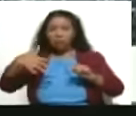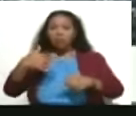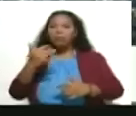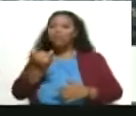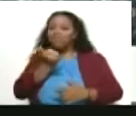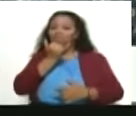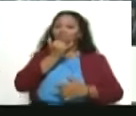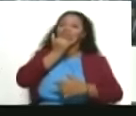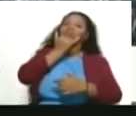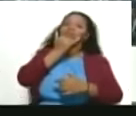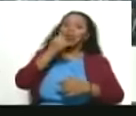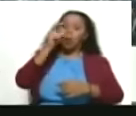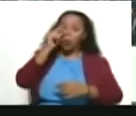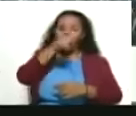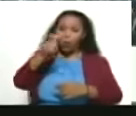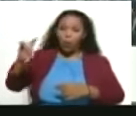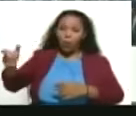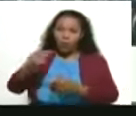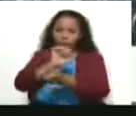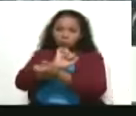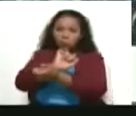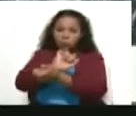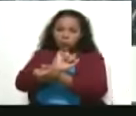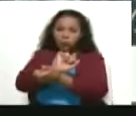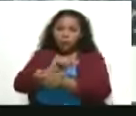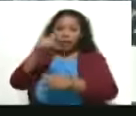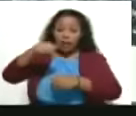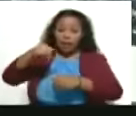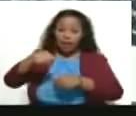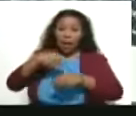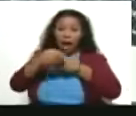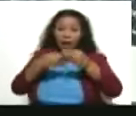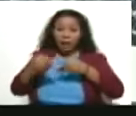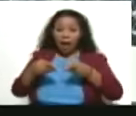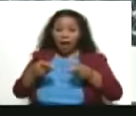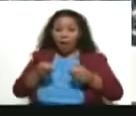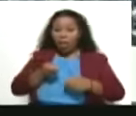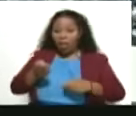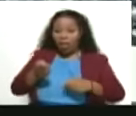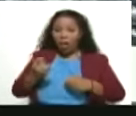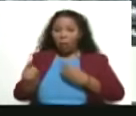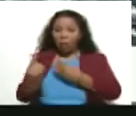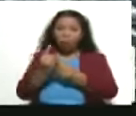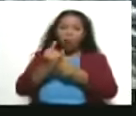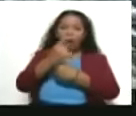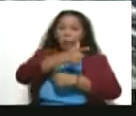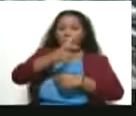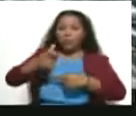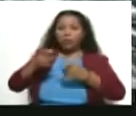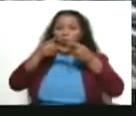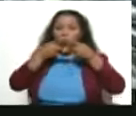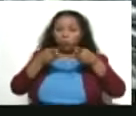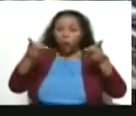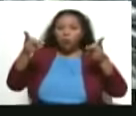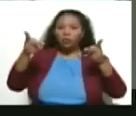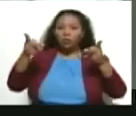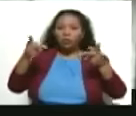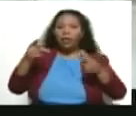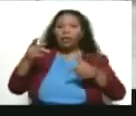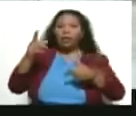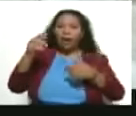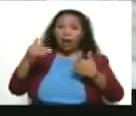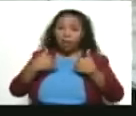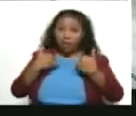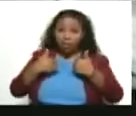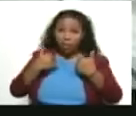igualmente desarticulado una red de extorsión que funcionaba desde este centro penitenciario y afectaba no solamente acá a la zona, sino también a